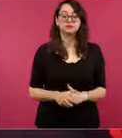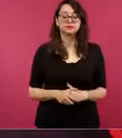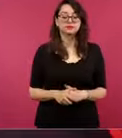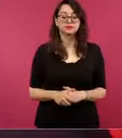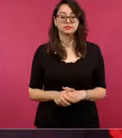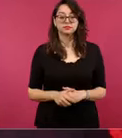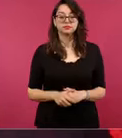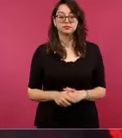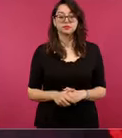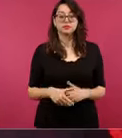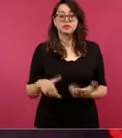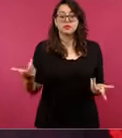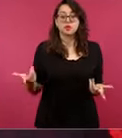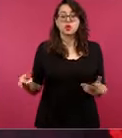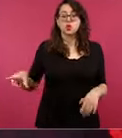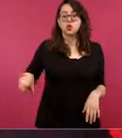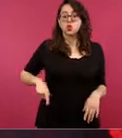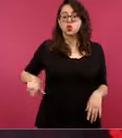Un régimen